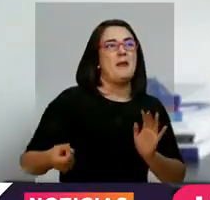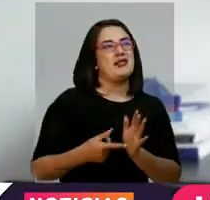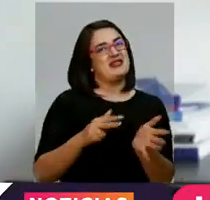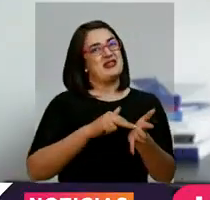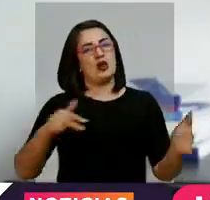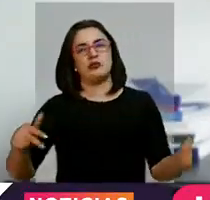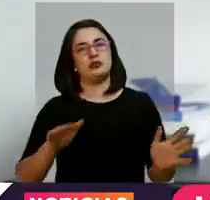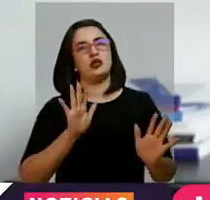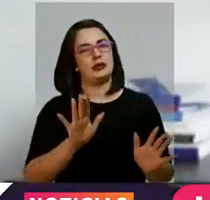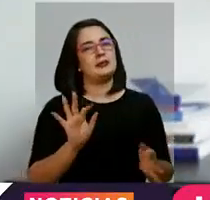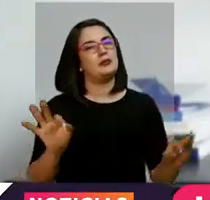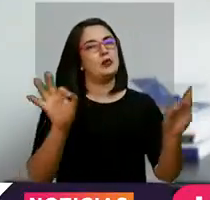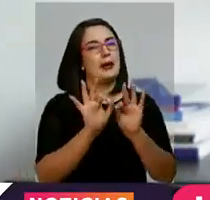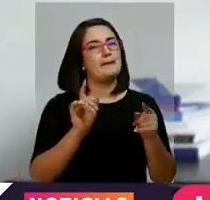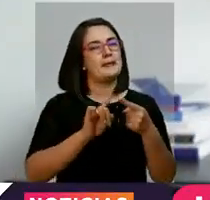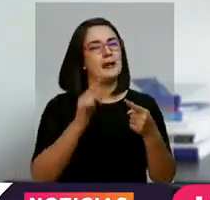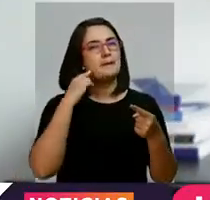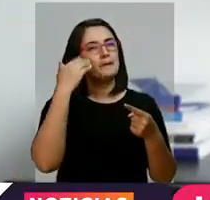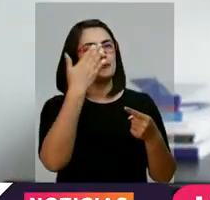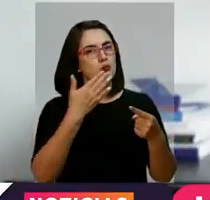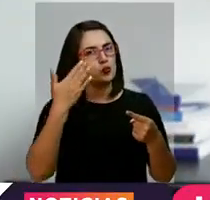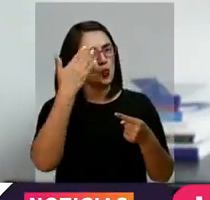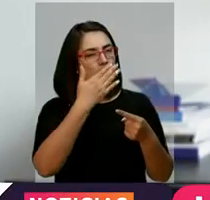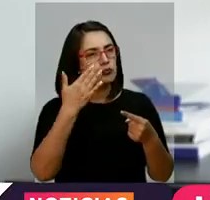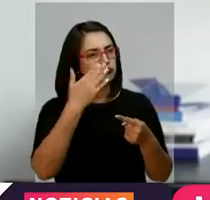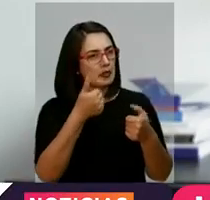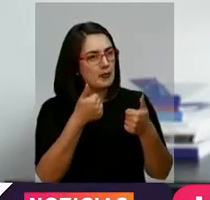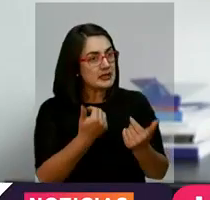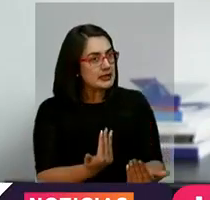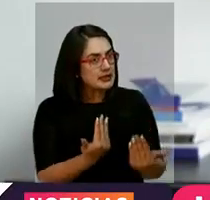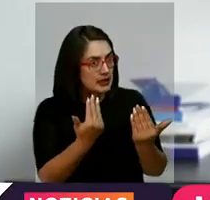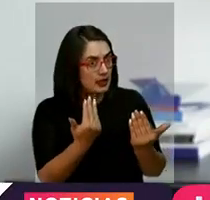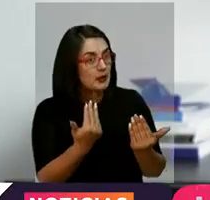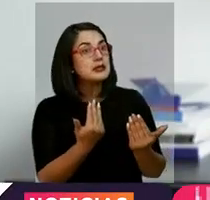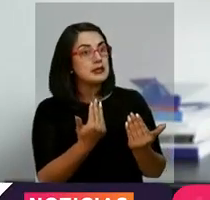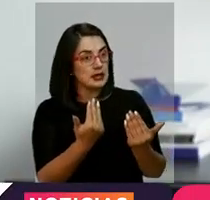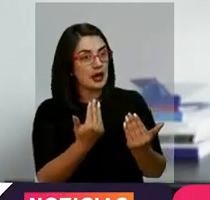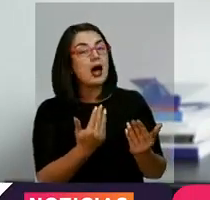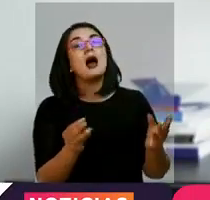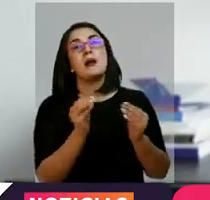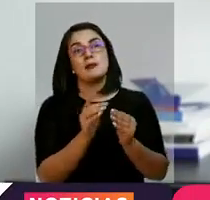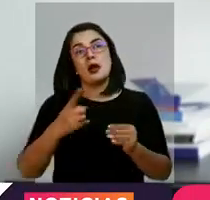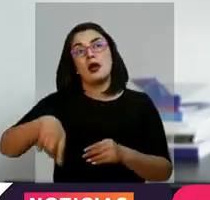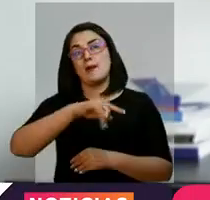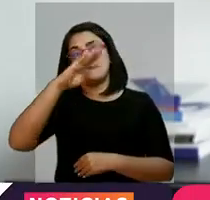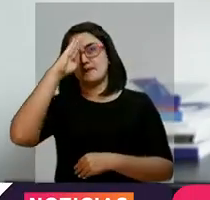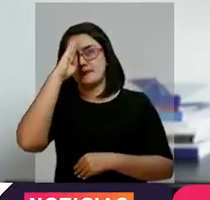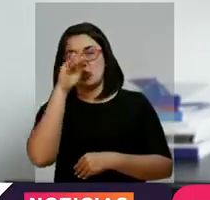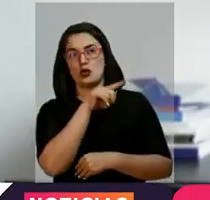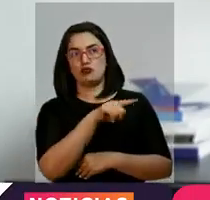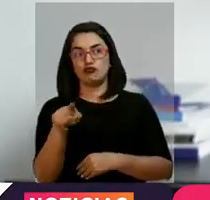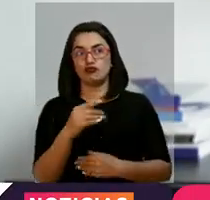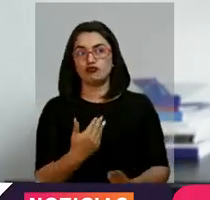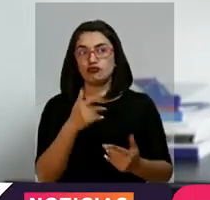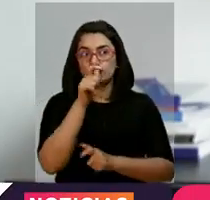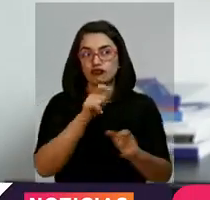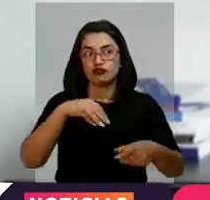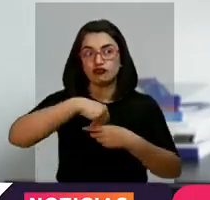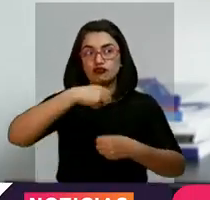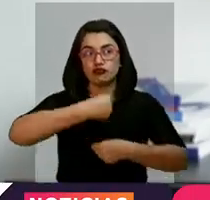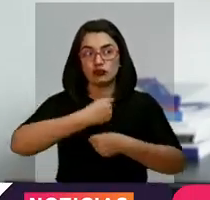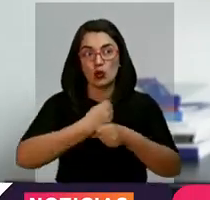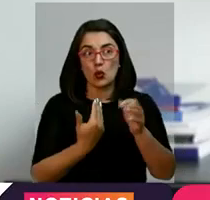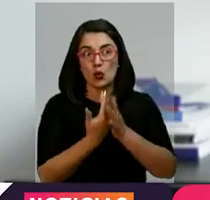hacer pruebas no solamente de que funciona, sino que nuestros policías, los funcionarios que van a utilizar esa